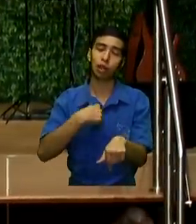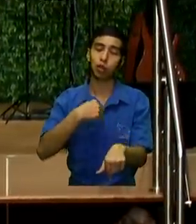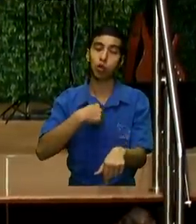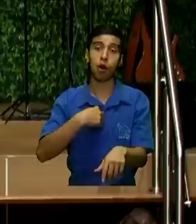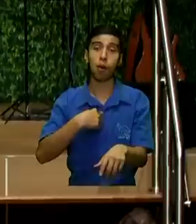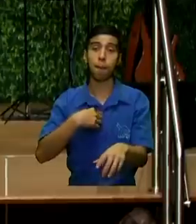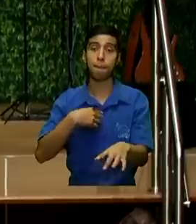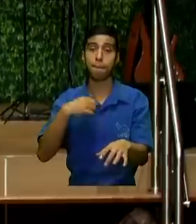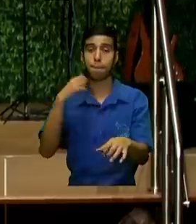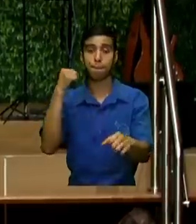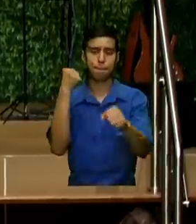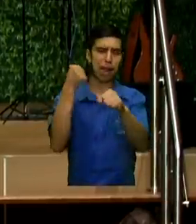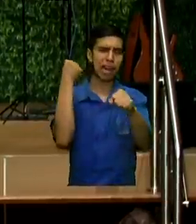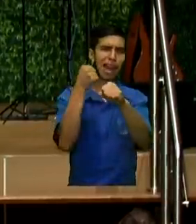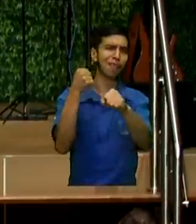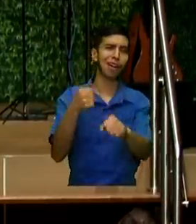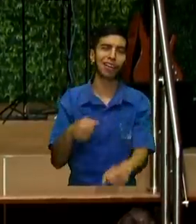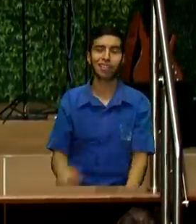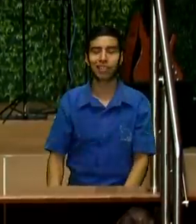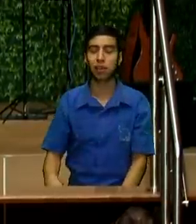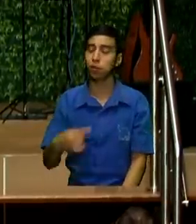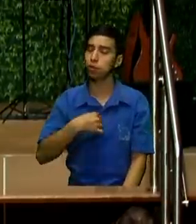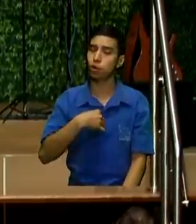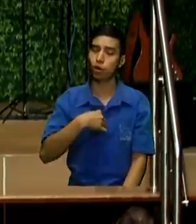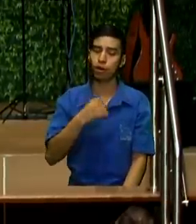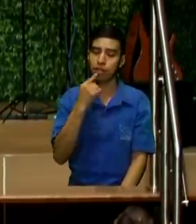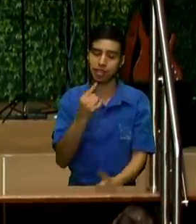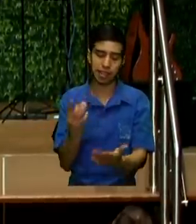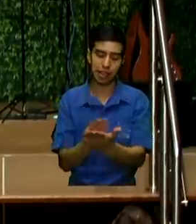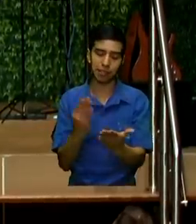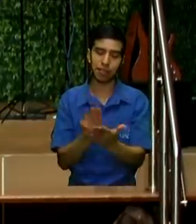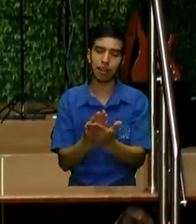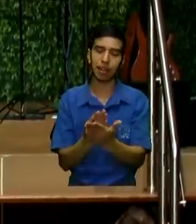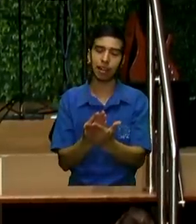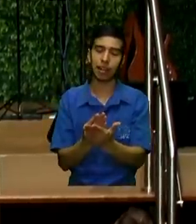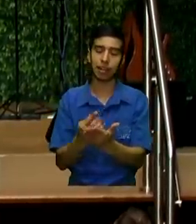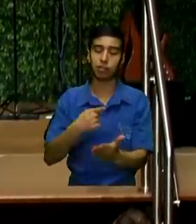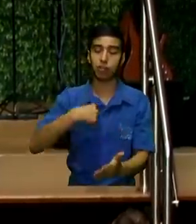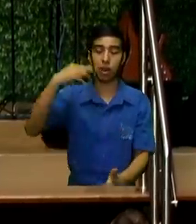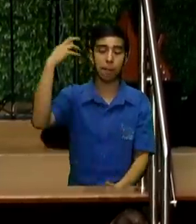He peleado la buena batalla.